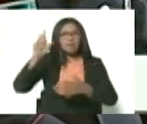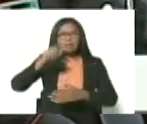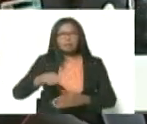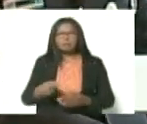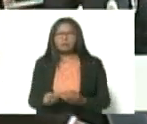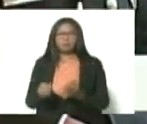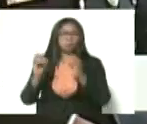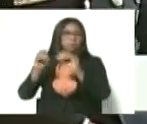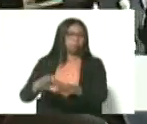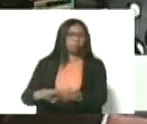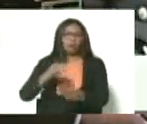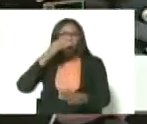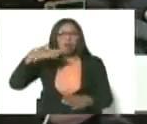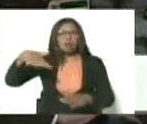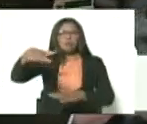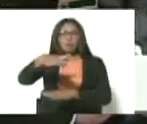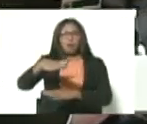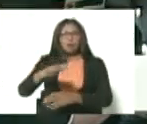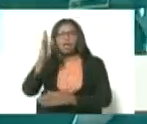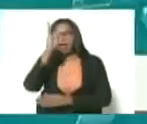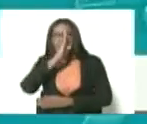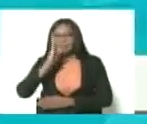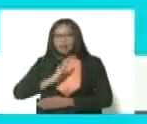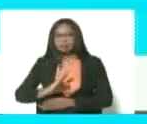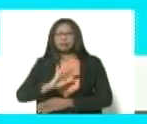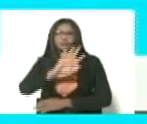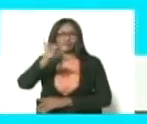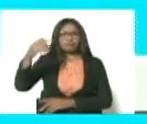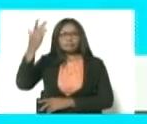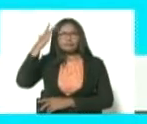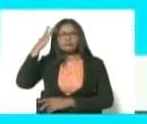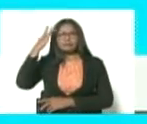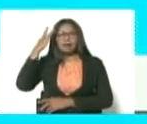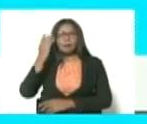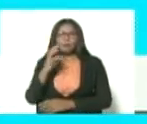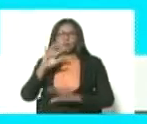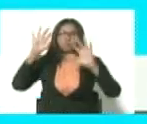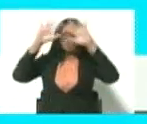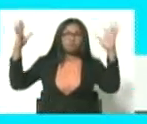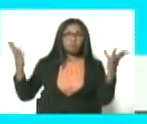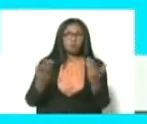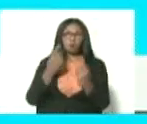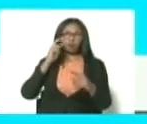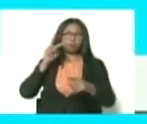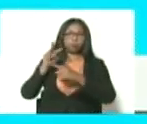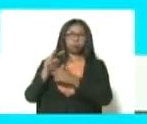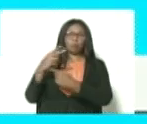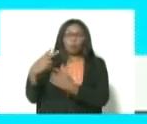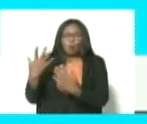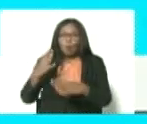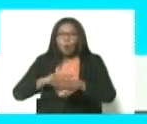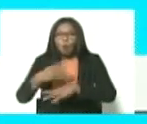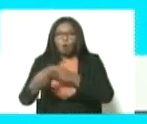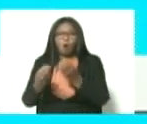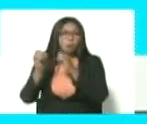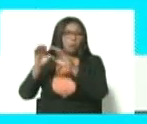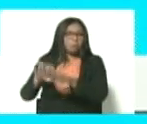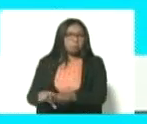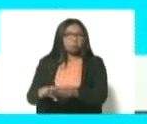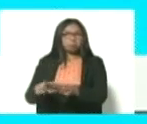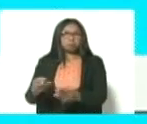total del pueblo. En Brasil ya se sabe, es un escándalo mundial Brasil. El abandono del pueblo,